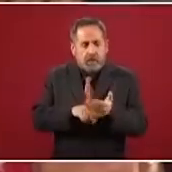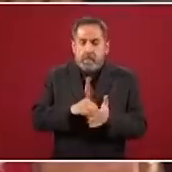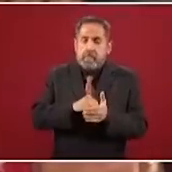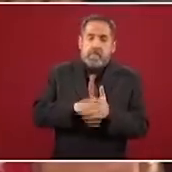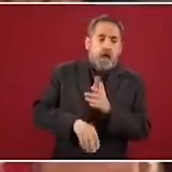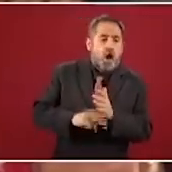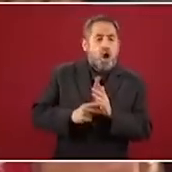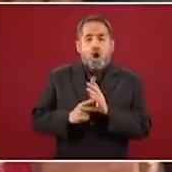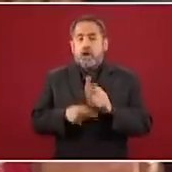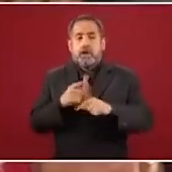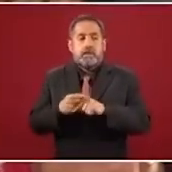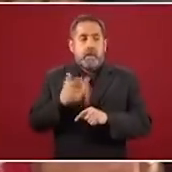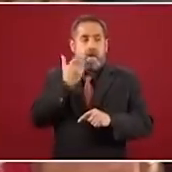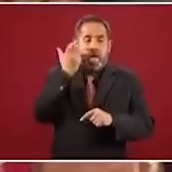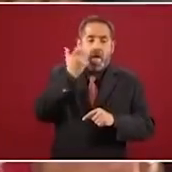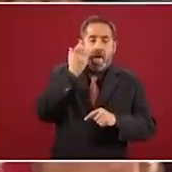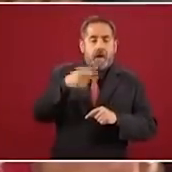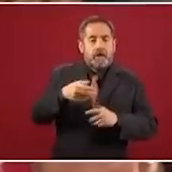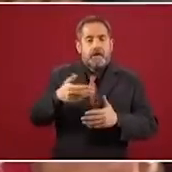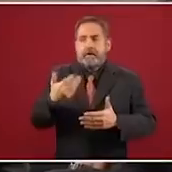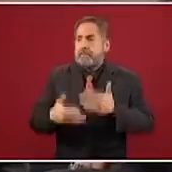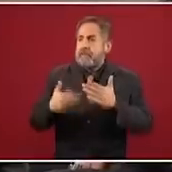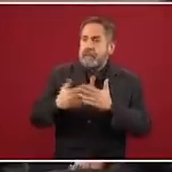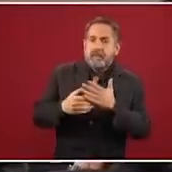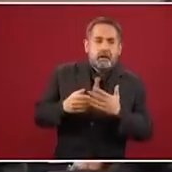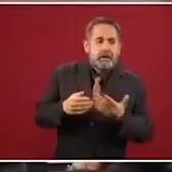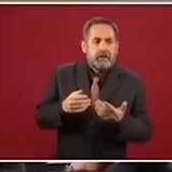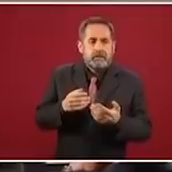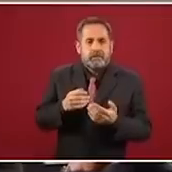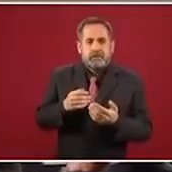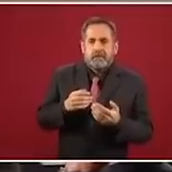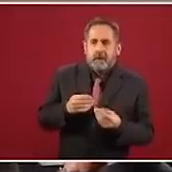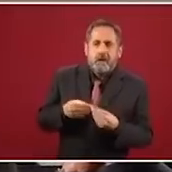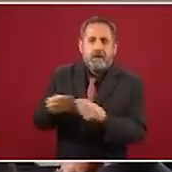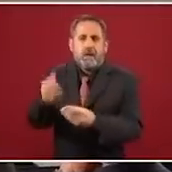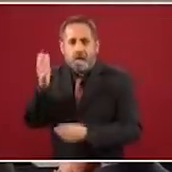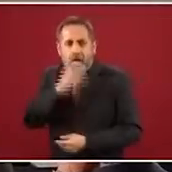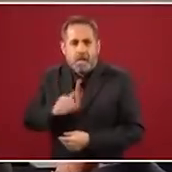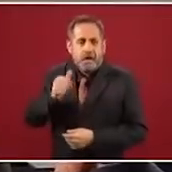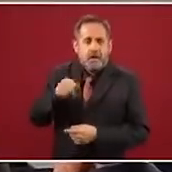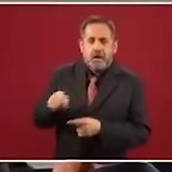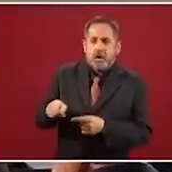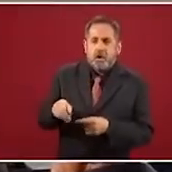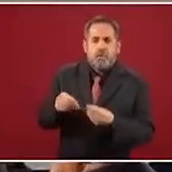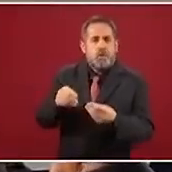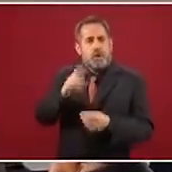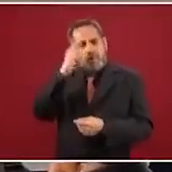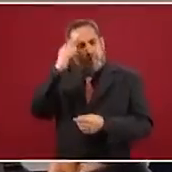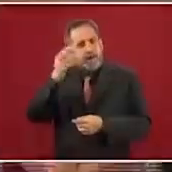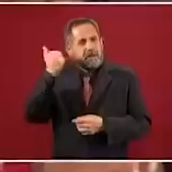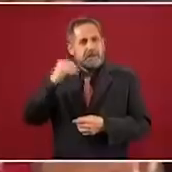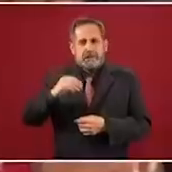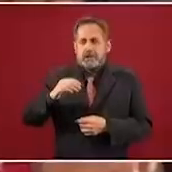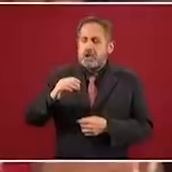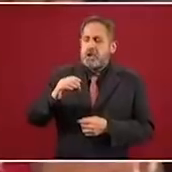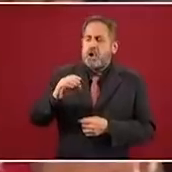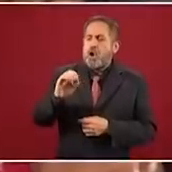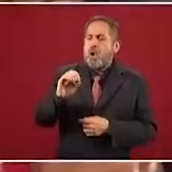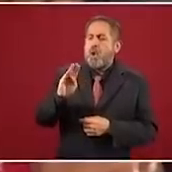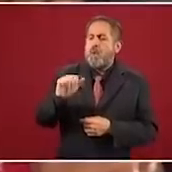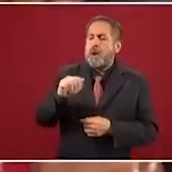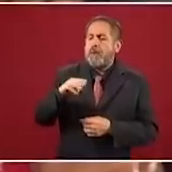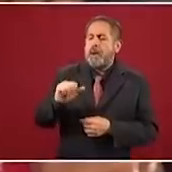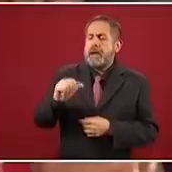vez impongan pues la falta de servicios médicos a los mexicanos, como sucedió con el Obamacare en Estados Unidos con el presidente